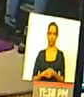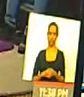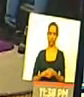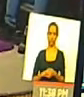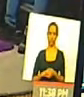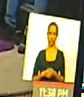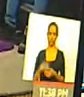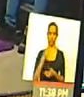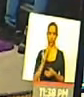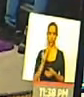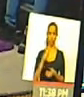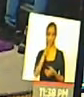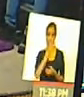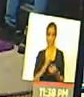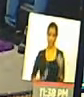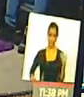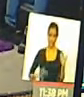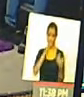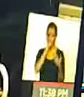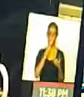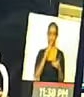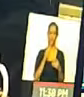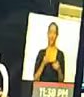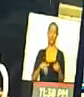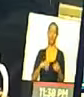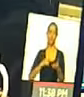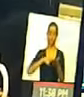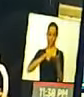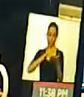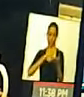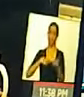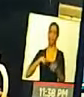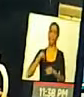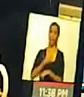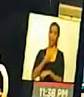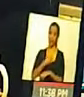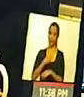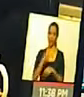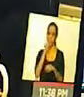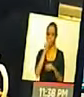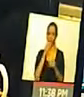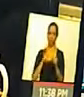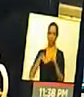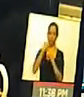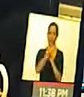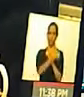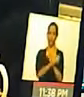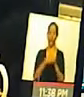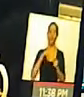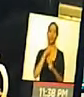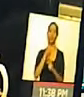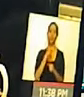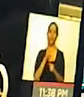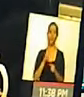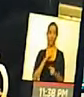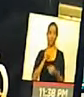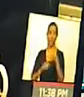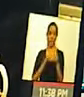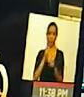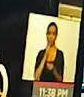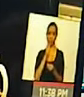Bueno, si Bolsonaro es capaz de contratar un comediante para que le lance bananos a los periodistas para que no le hagan preguntas,